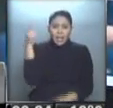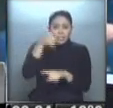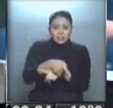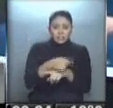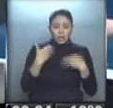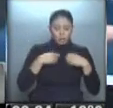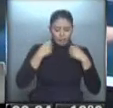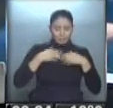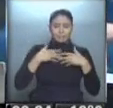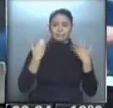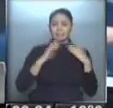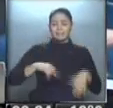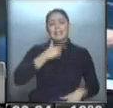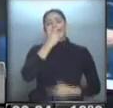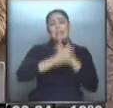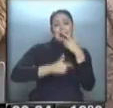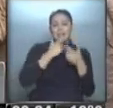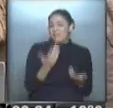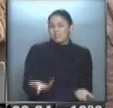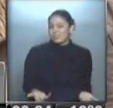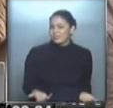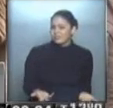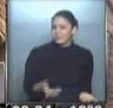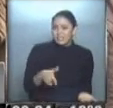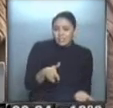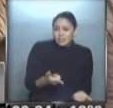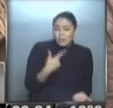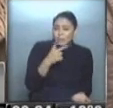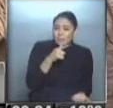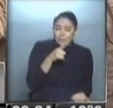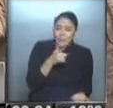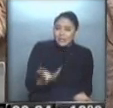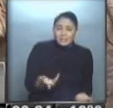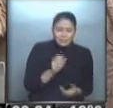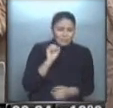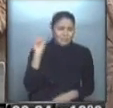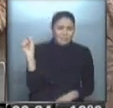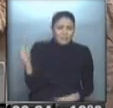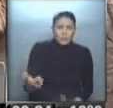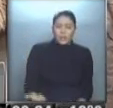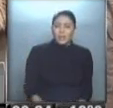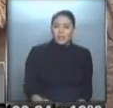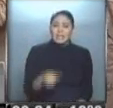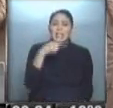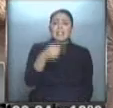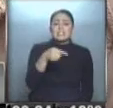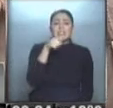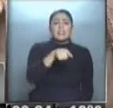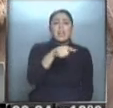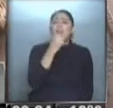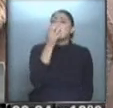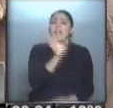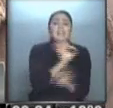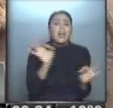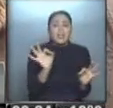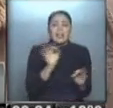haciéndose lindo y matándose de la risa eso estuvo me pareció cualquiera y dijo que no iba a prestarse a